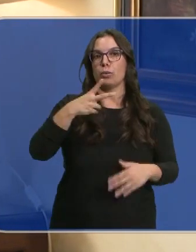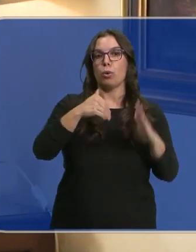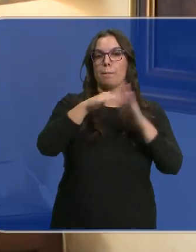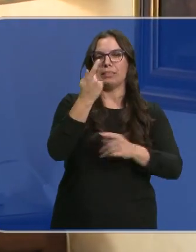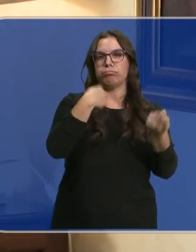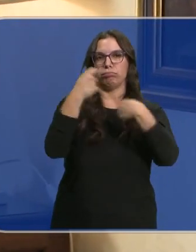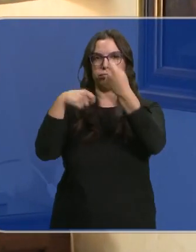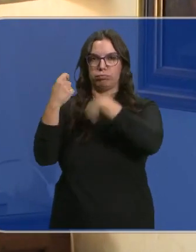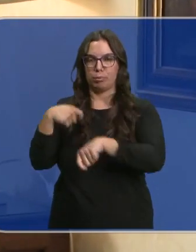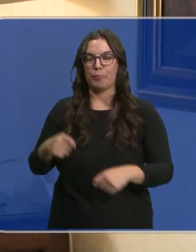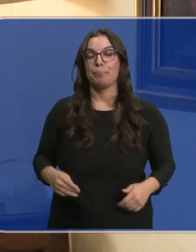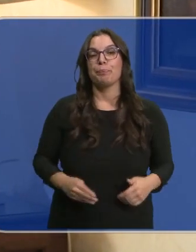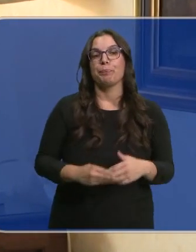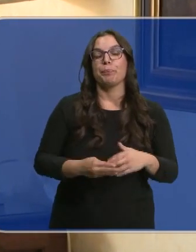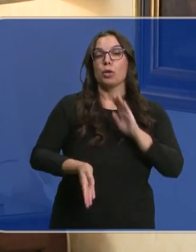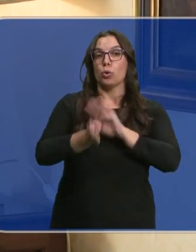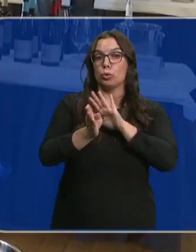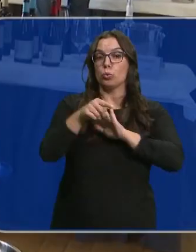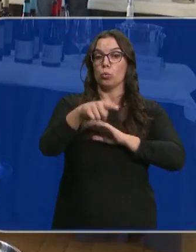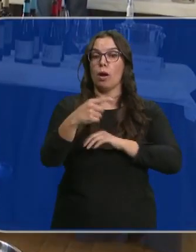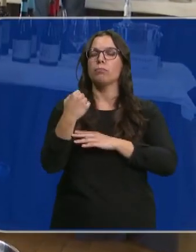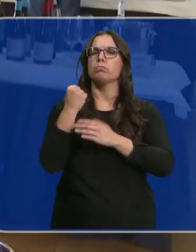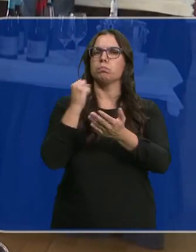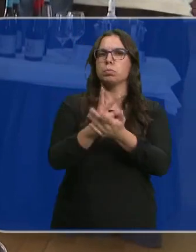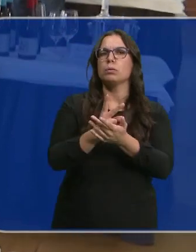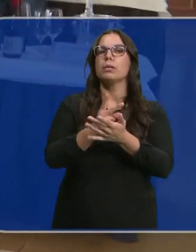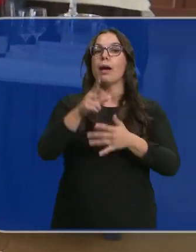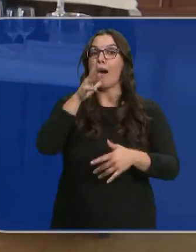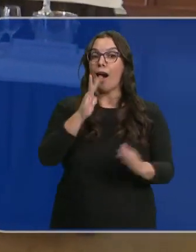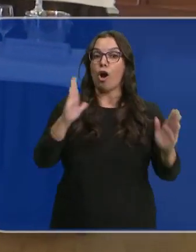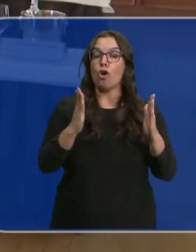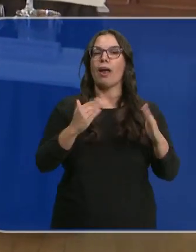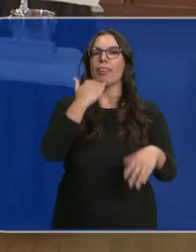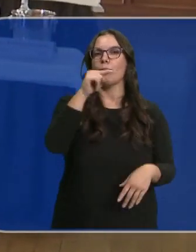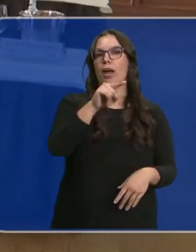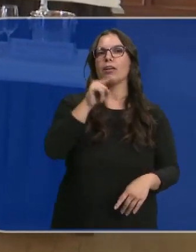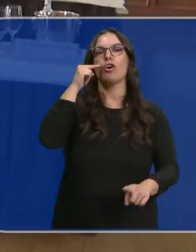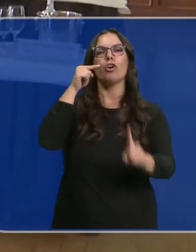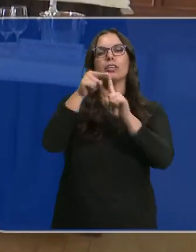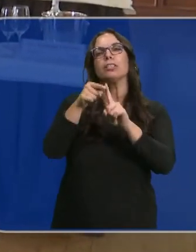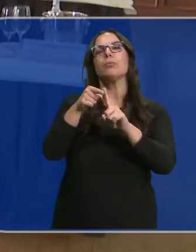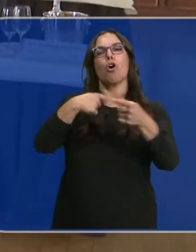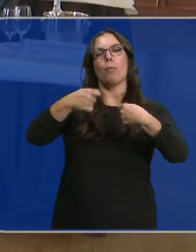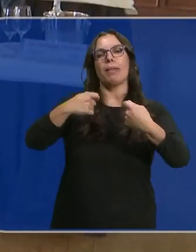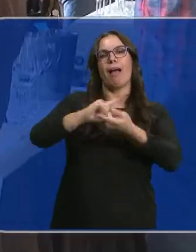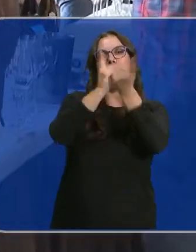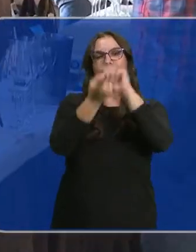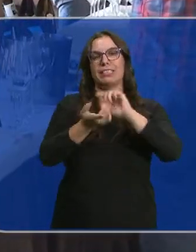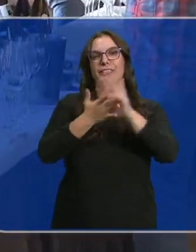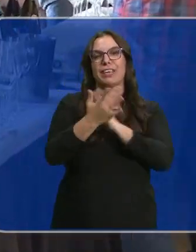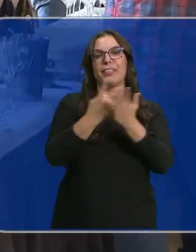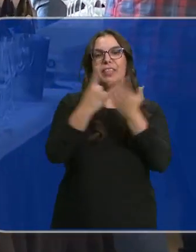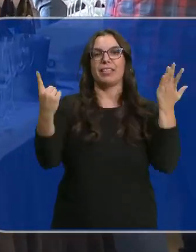se han exportado en esos meses. Para seguir realizando este tipo de apuestas, estos días Zamora acoge una misión comercial inversa, con